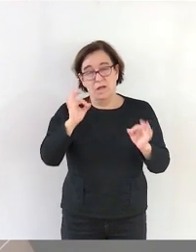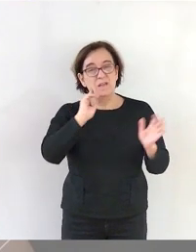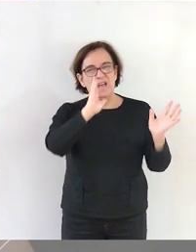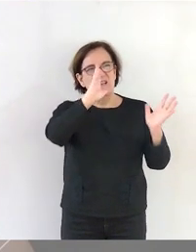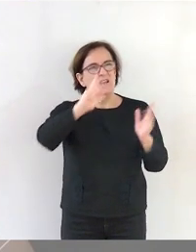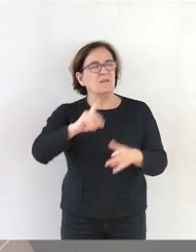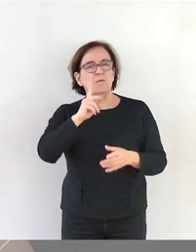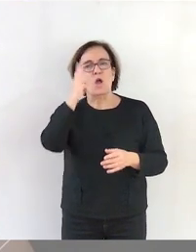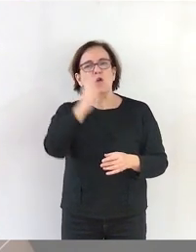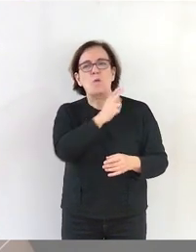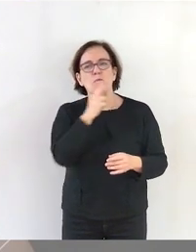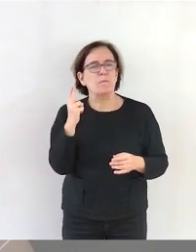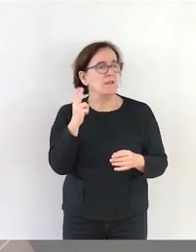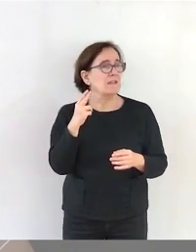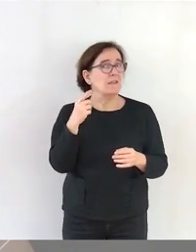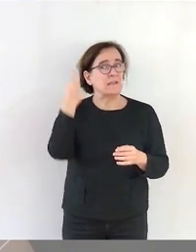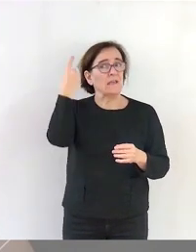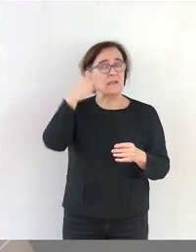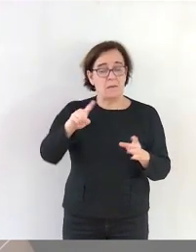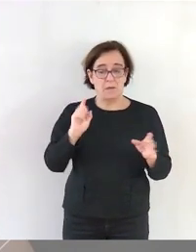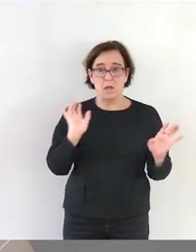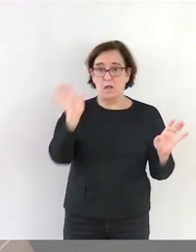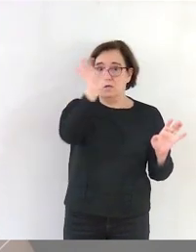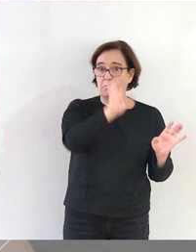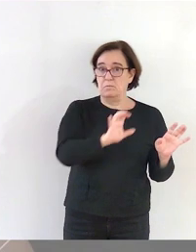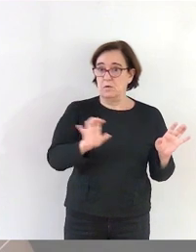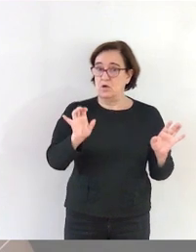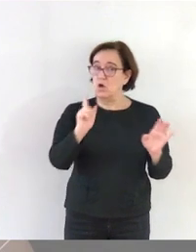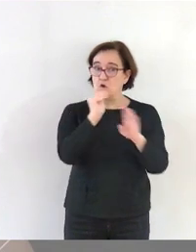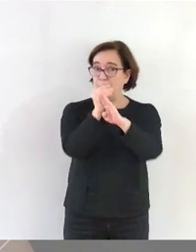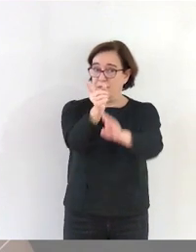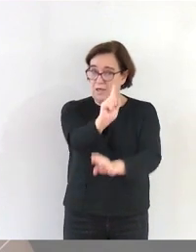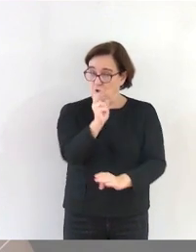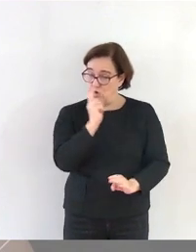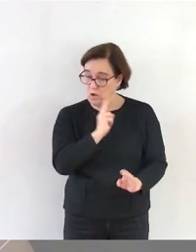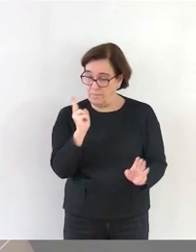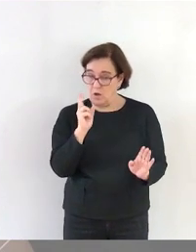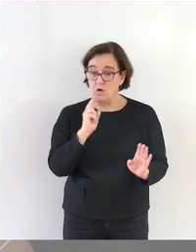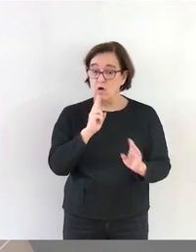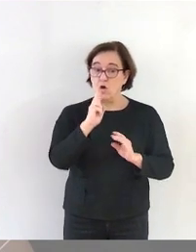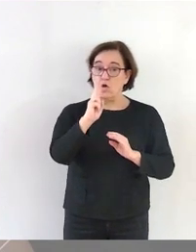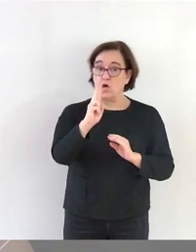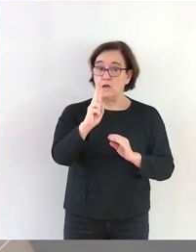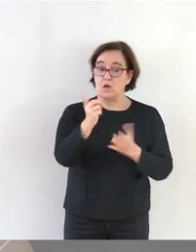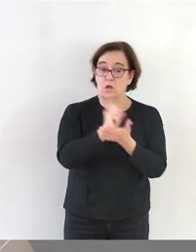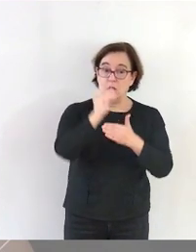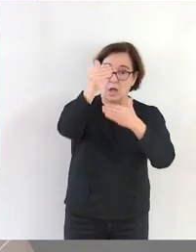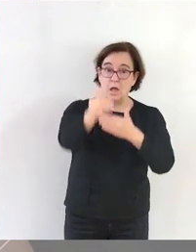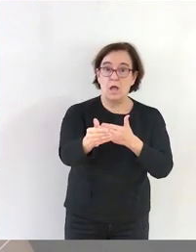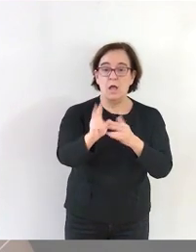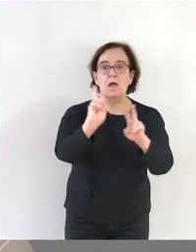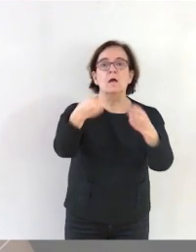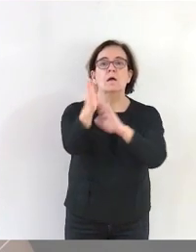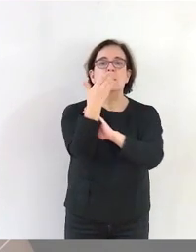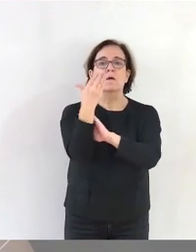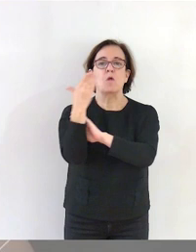que los países han comprometido y ya se sabe que los países no han comprometido los resiente con lo cual dentro de 2 años tienen que venir con nuevas